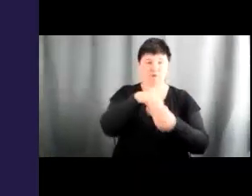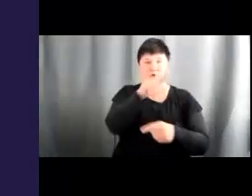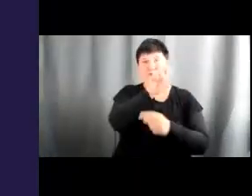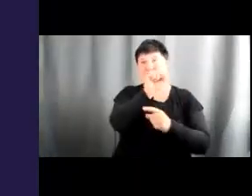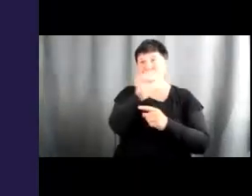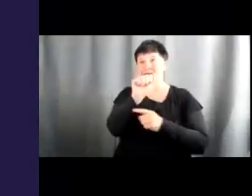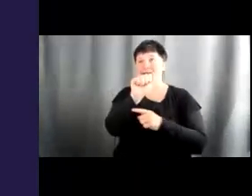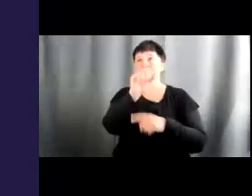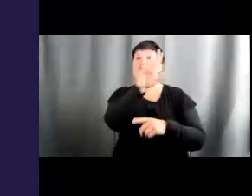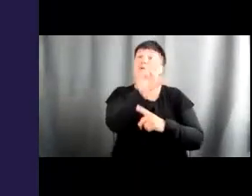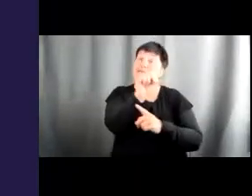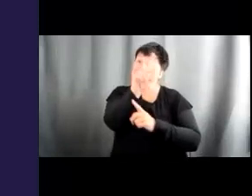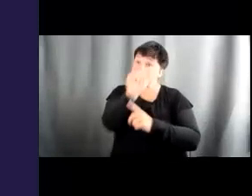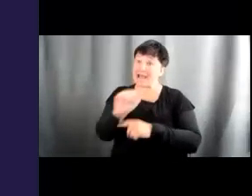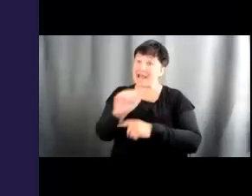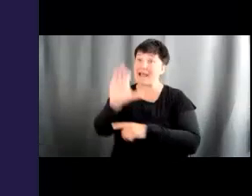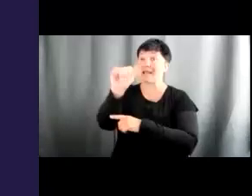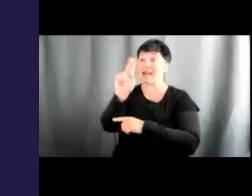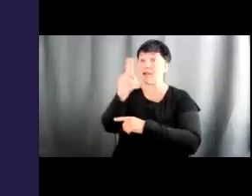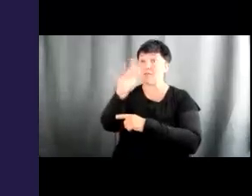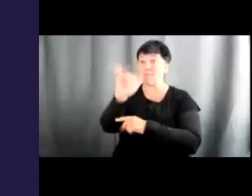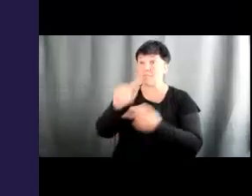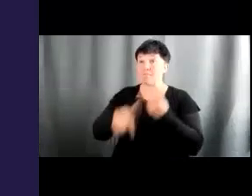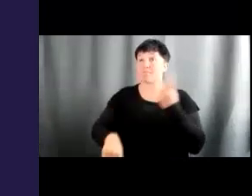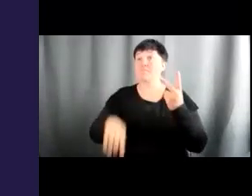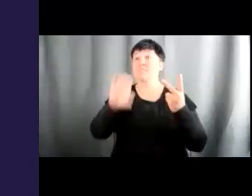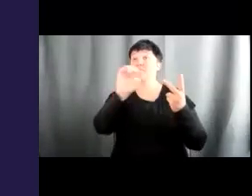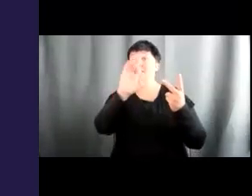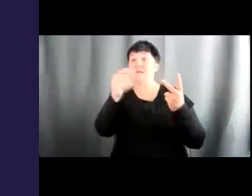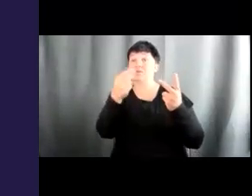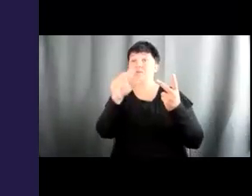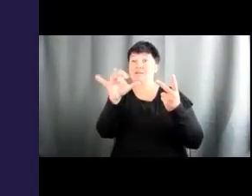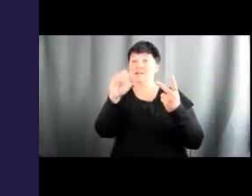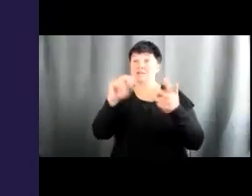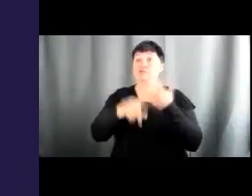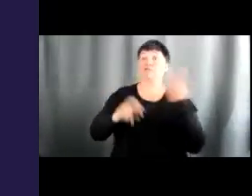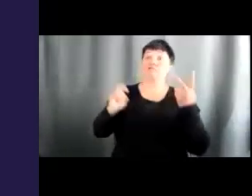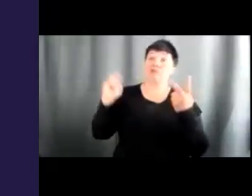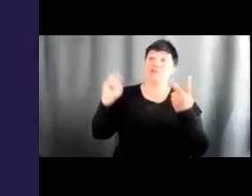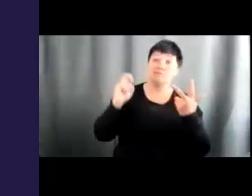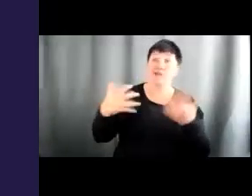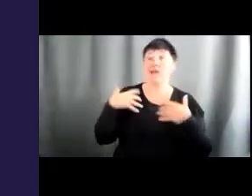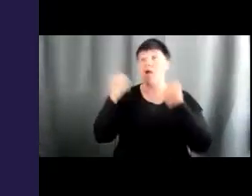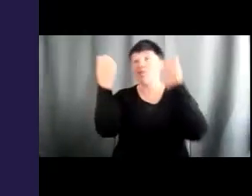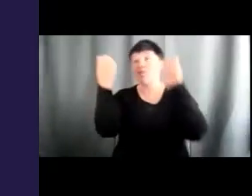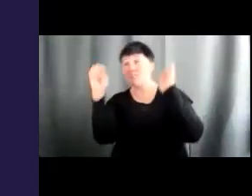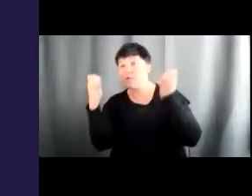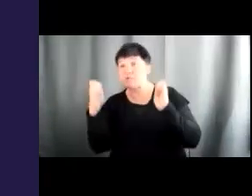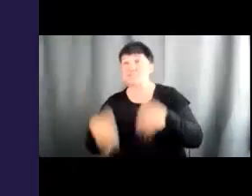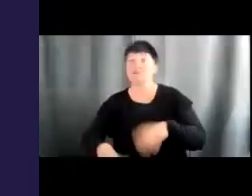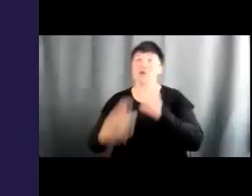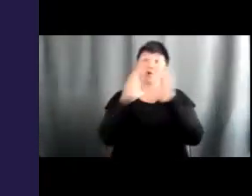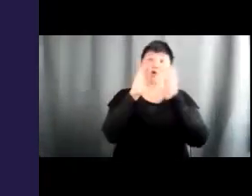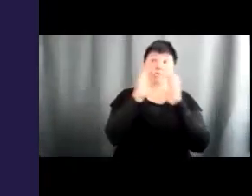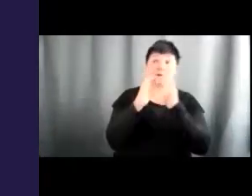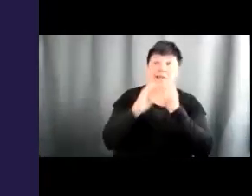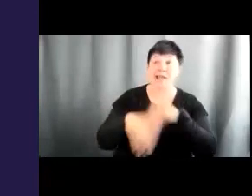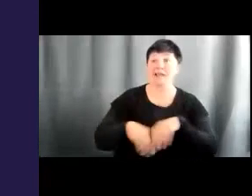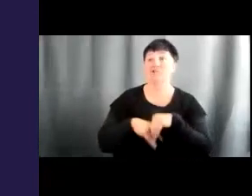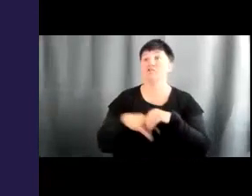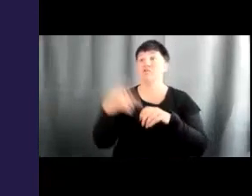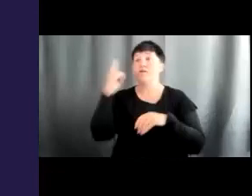las USDA Canopy e ecorregiones, infraestructura de salud y emergencias, transporte, la Comisión Federal